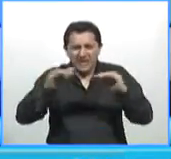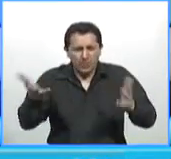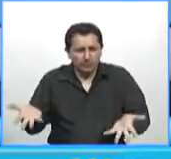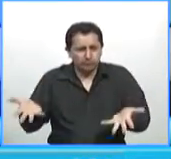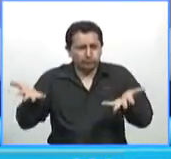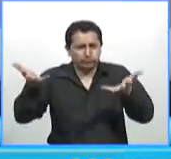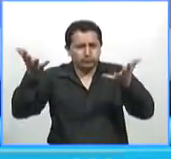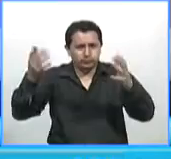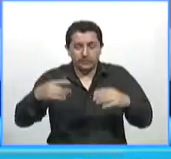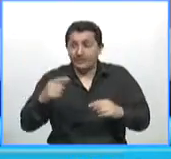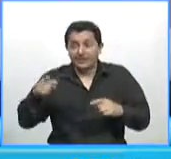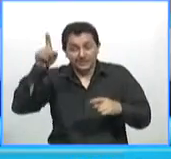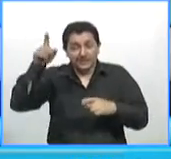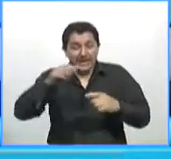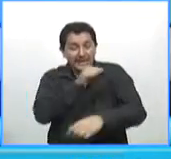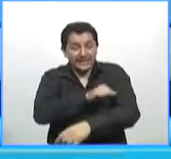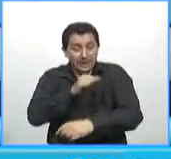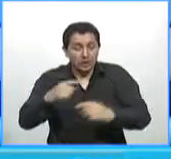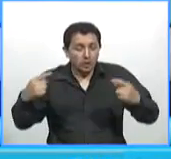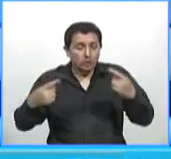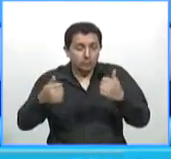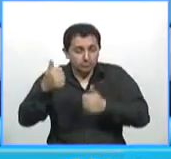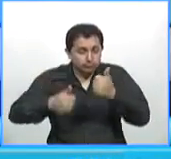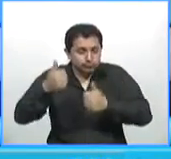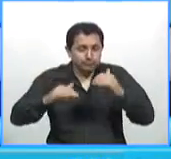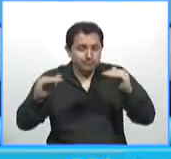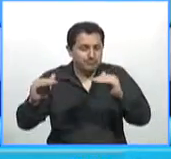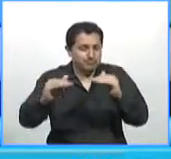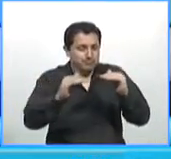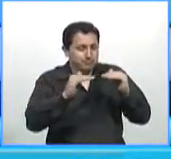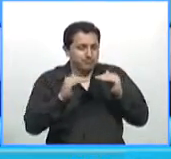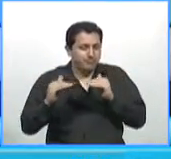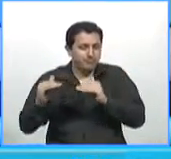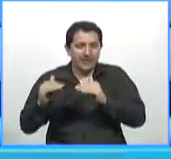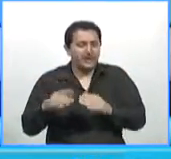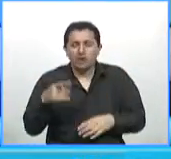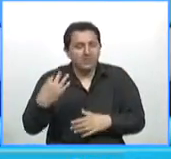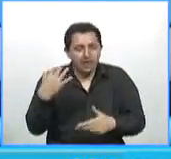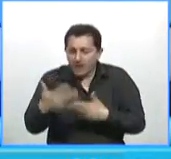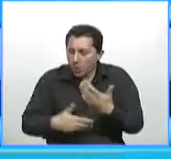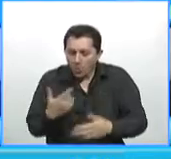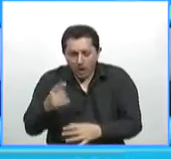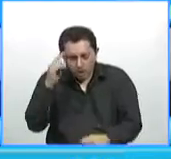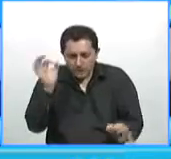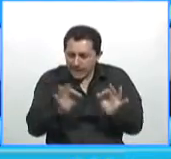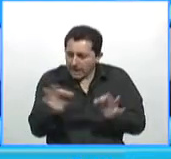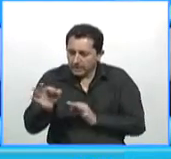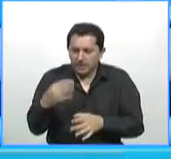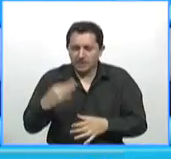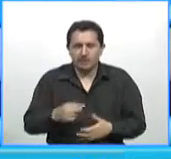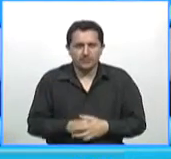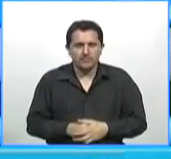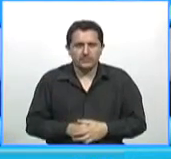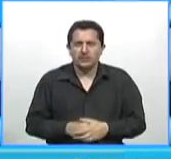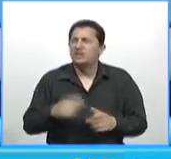todos, va a estar muy parejo y creo que ahí ya tenés que ganar con un juego. ¿Son los de siempre los rivales? ¿Qué? ¿Son